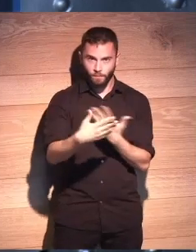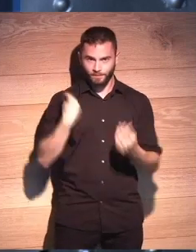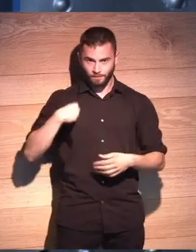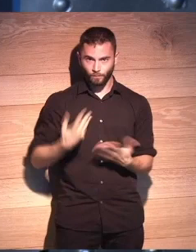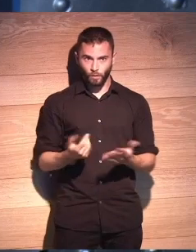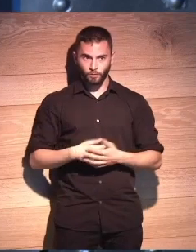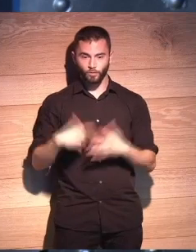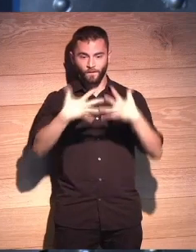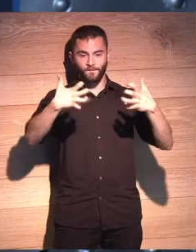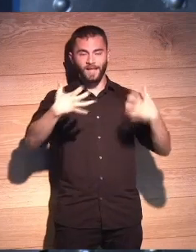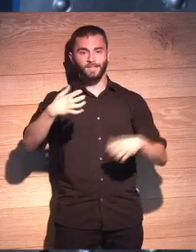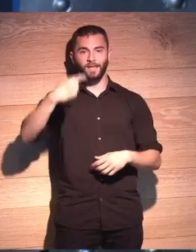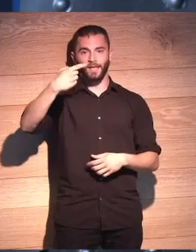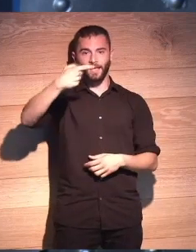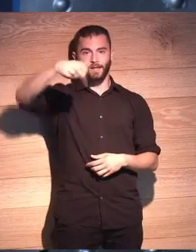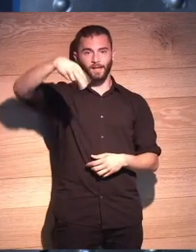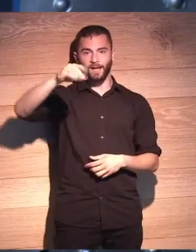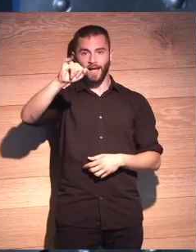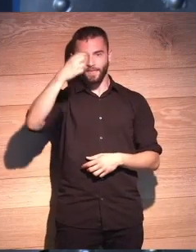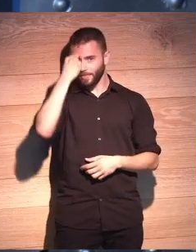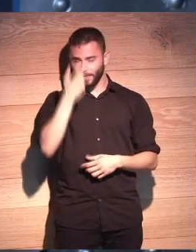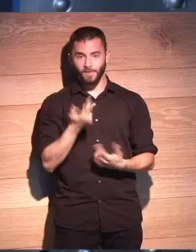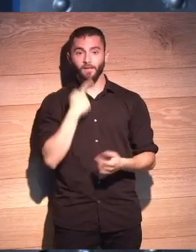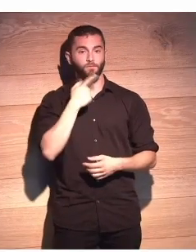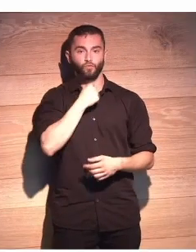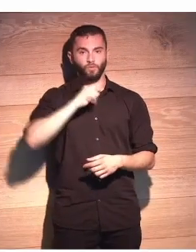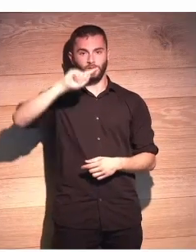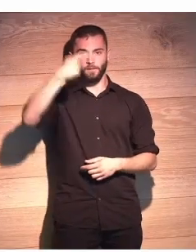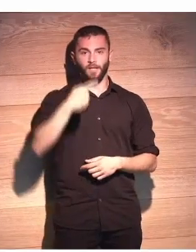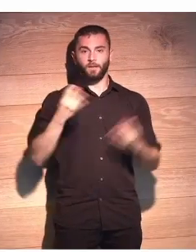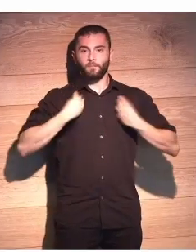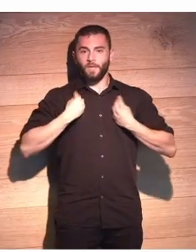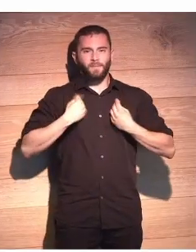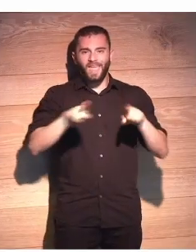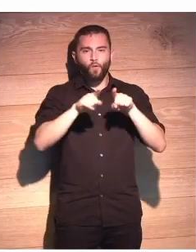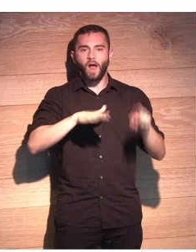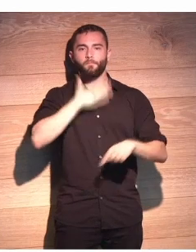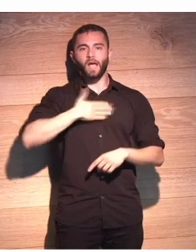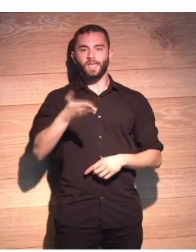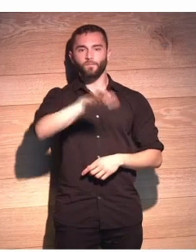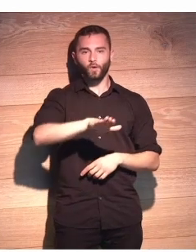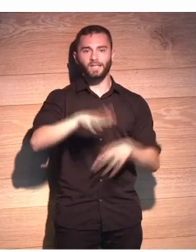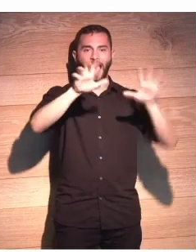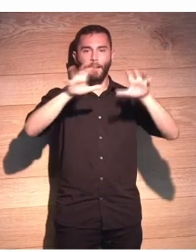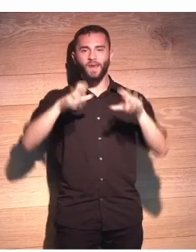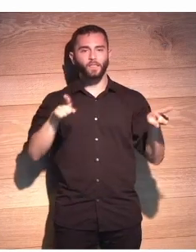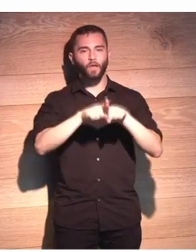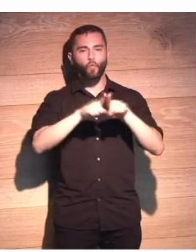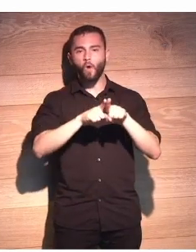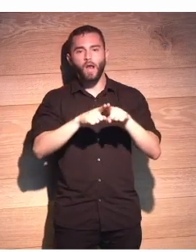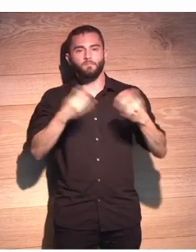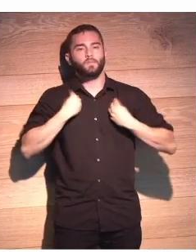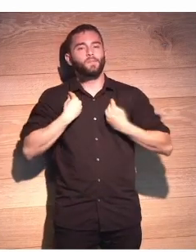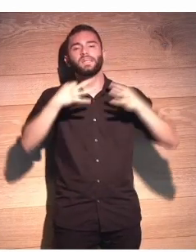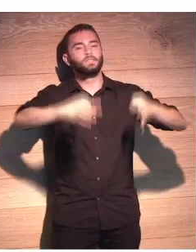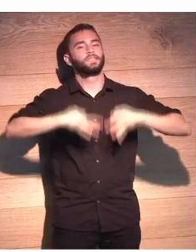una frase de Gandhi, que es la que más me gusta del mundo, que dice: vive como si fueras a morir mañana, aprende como si fueras a vivir